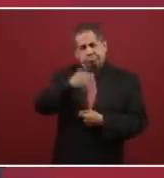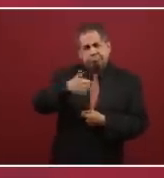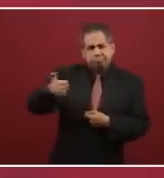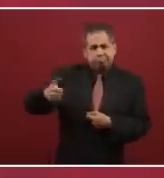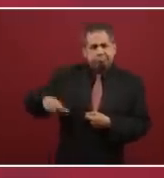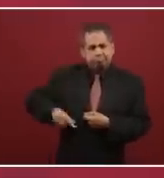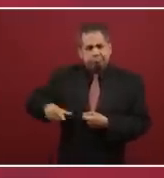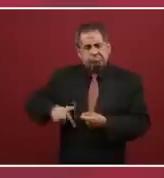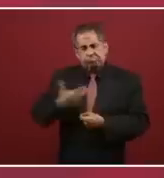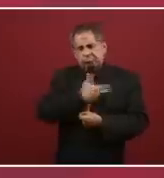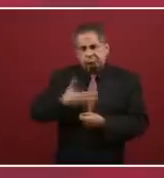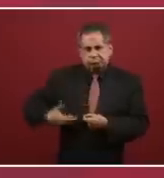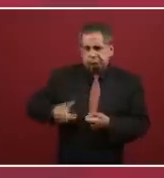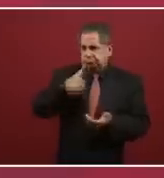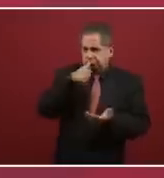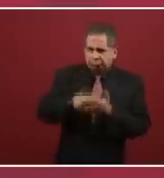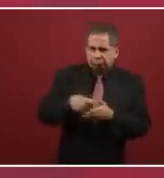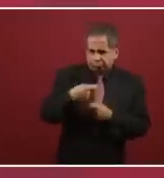jefe de gobierno.